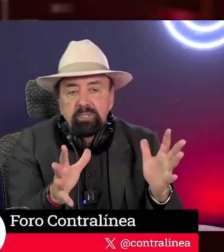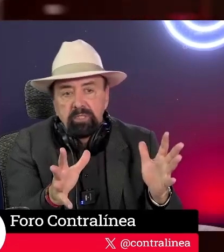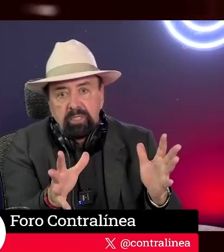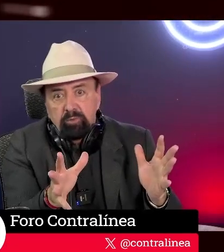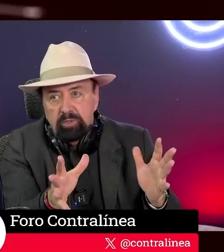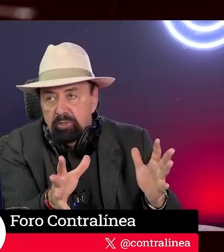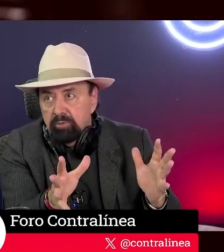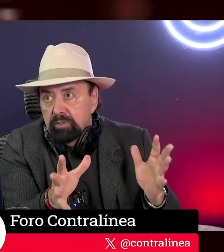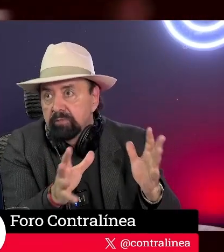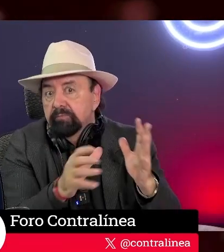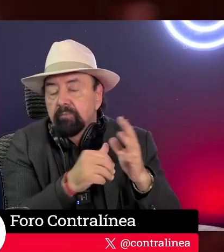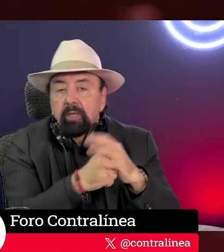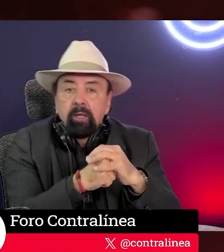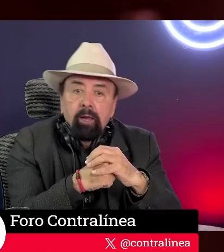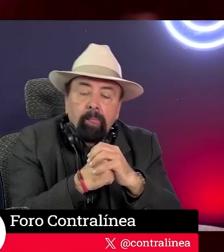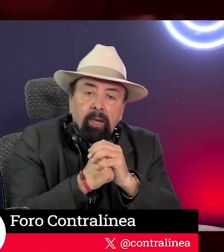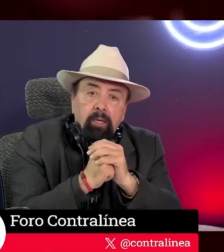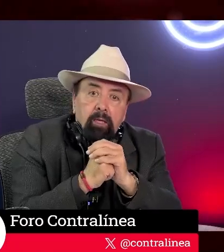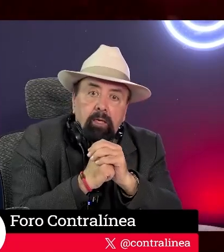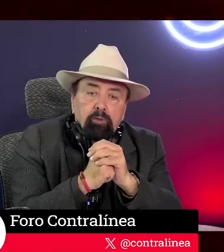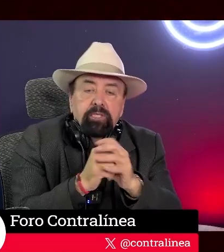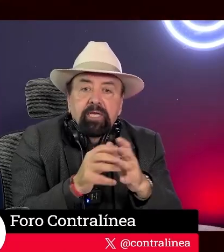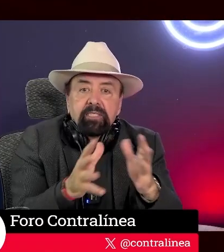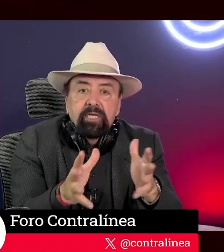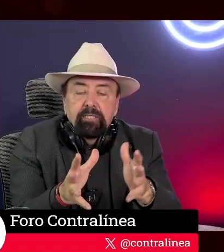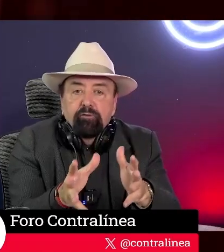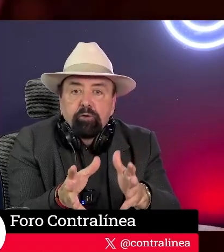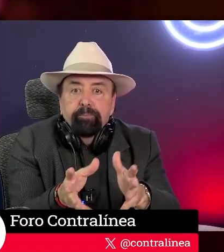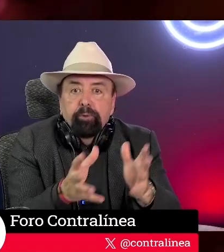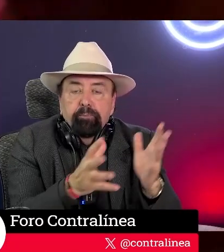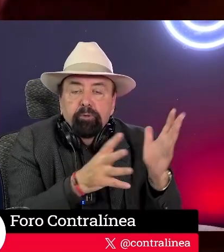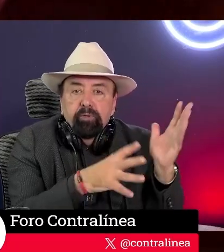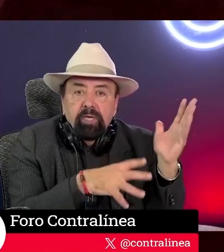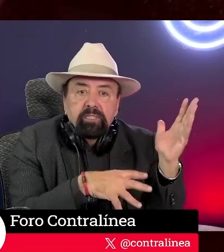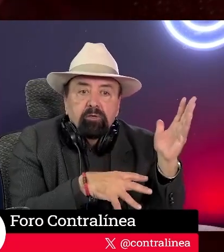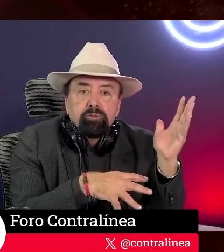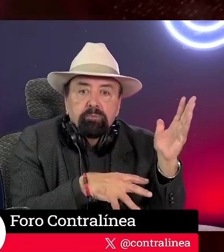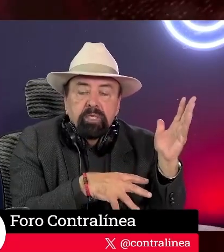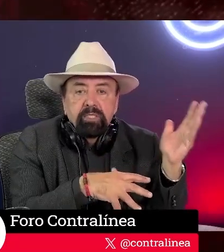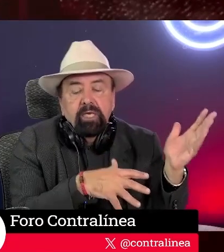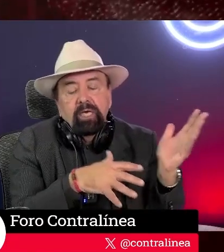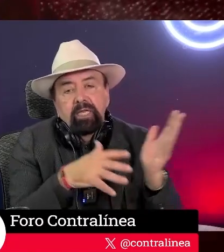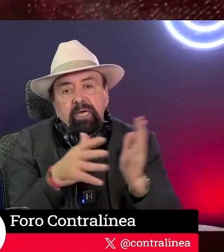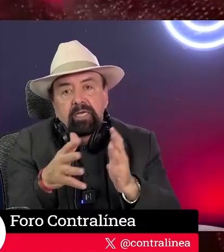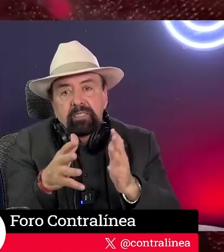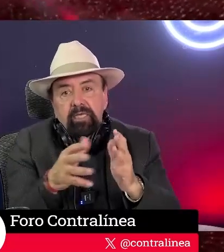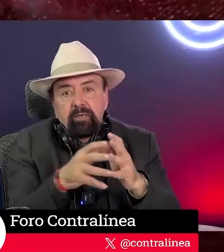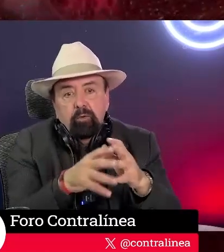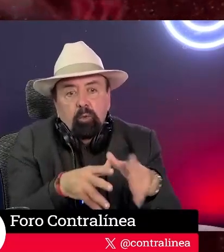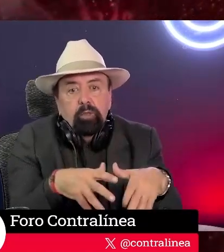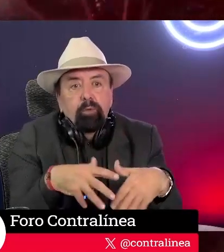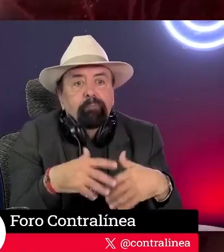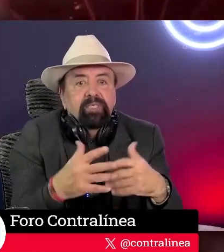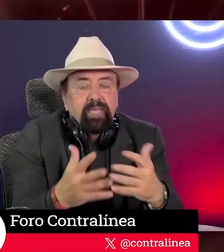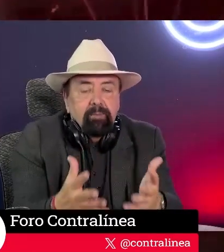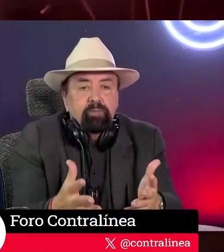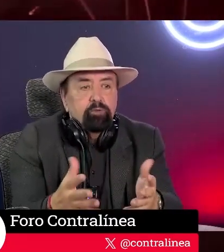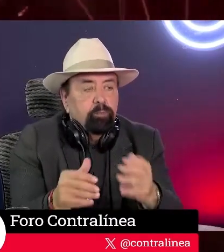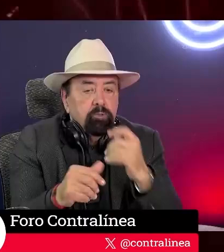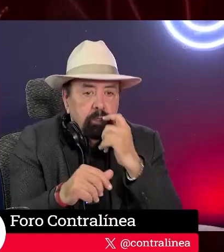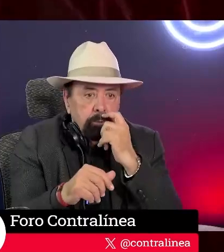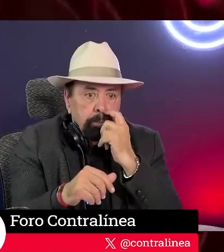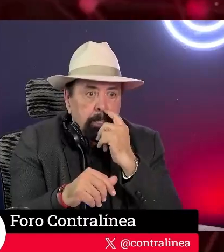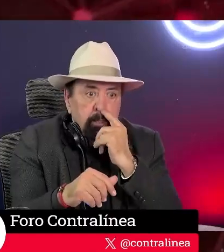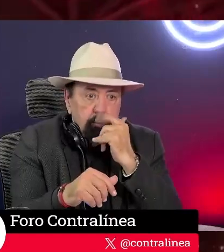en muy distintas cuestiones. Los aranceles fueron propios de las economías que querían crecer cuando empezaban